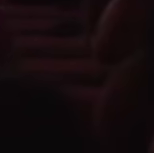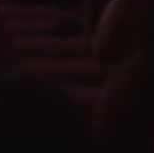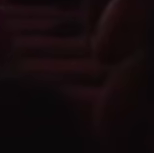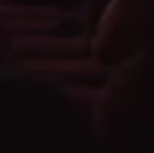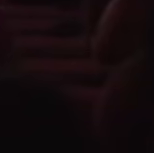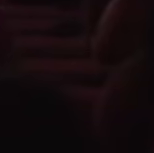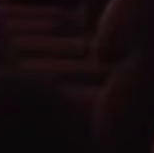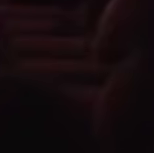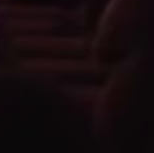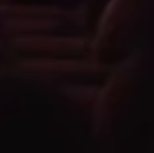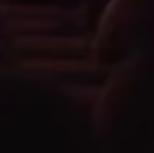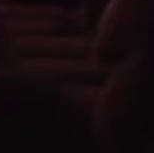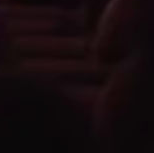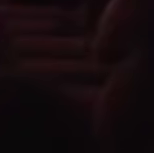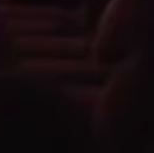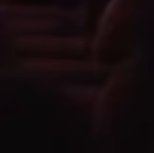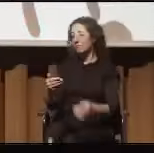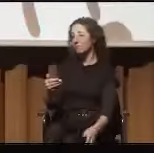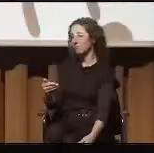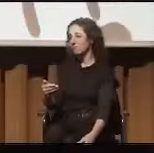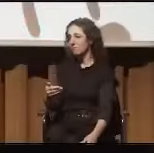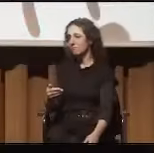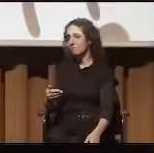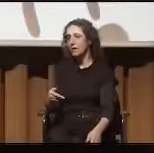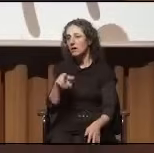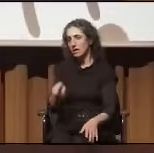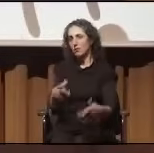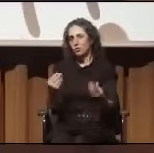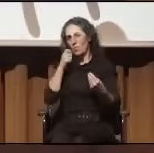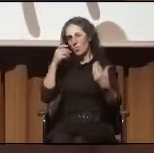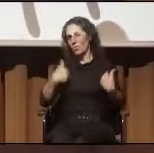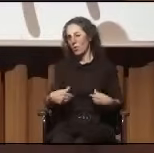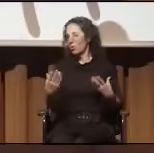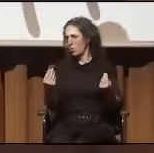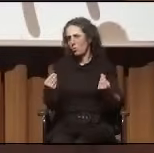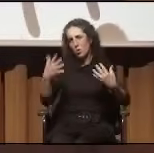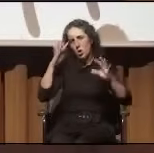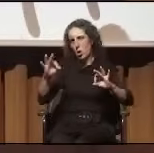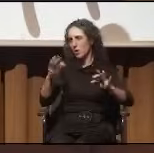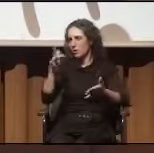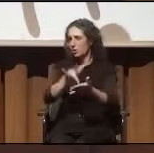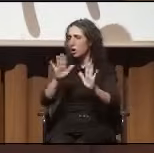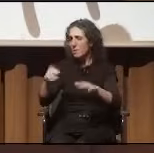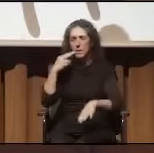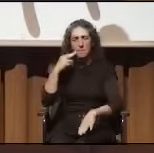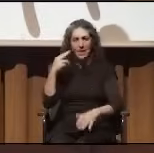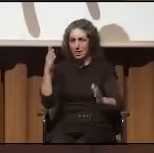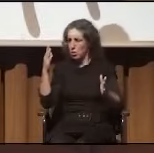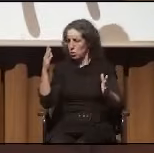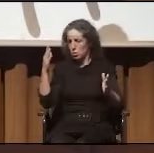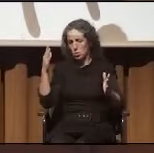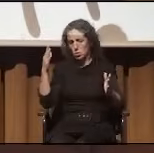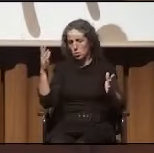puede aliviar de otra manera, entonces lo anestesiamos. Y eso es bastante humano y bastante razonable, ¿no? Pero no tengan miedo que nadie les va a quitar la